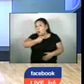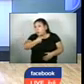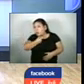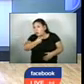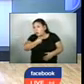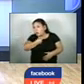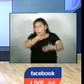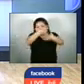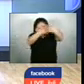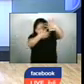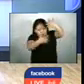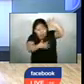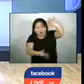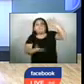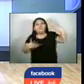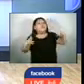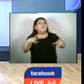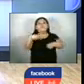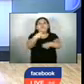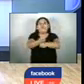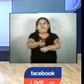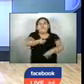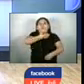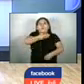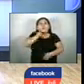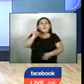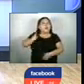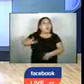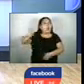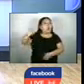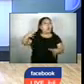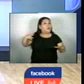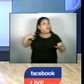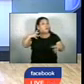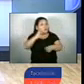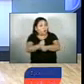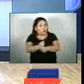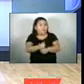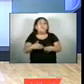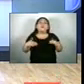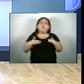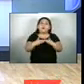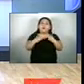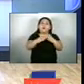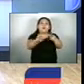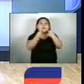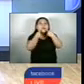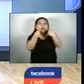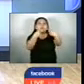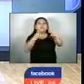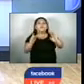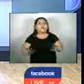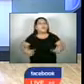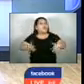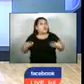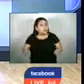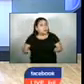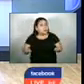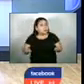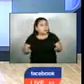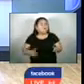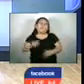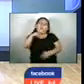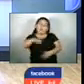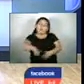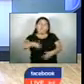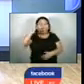memoria de labores todo el trabajo que se ha venido realizando y también de un importante anuncio. Así que, sin más, vamos